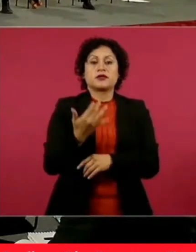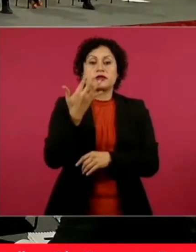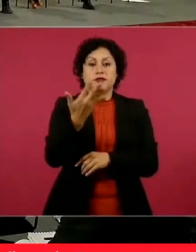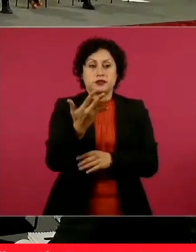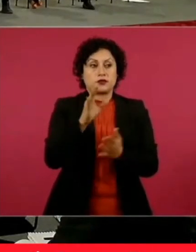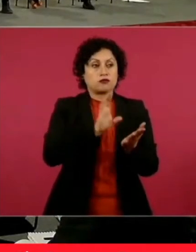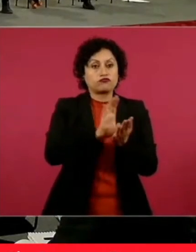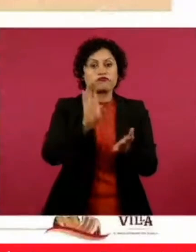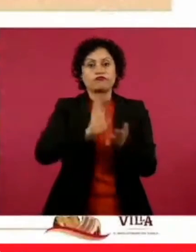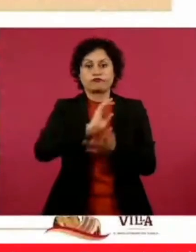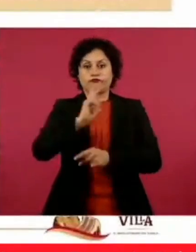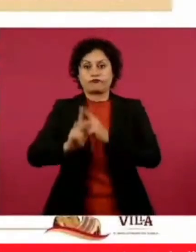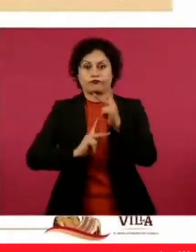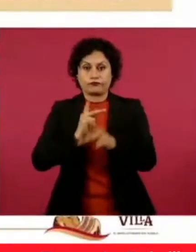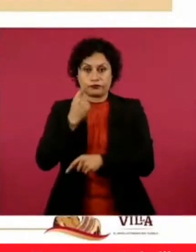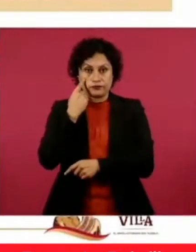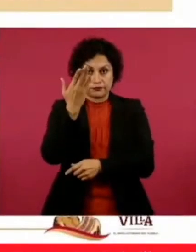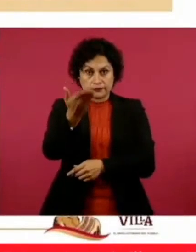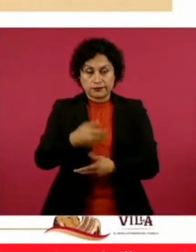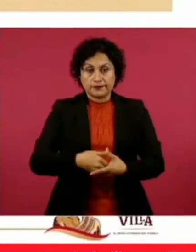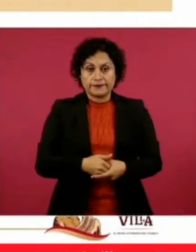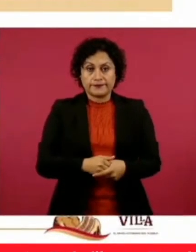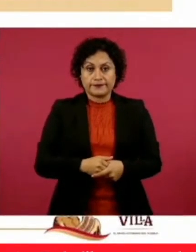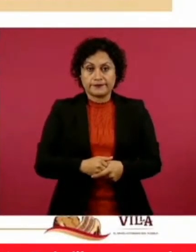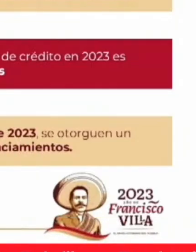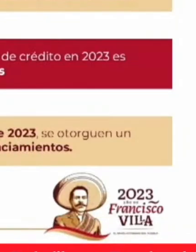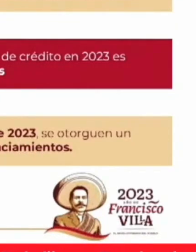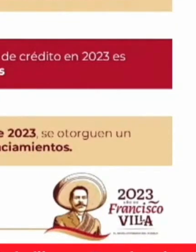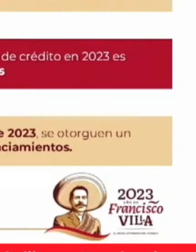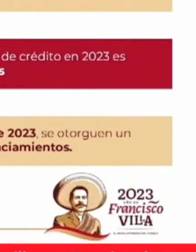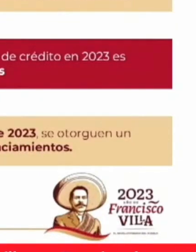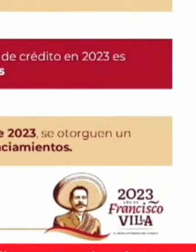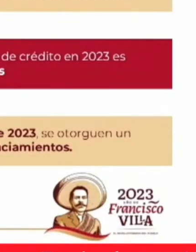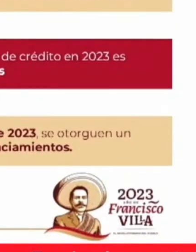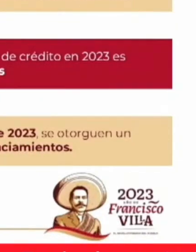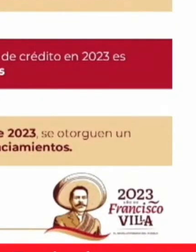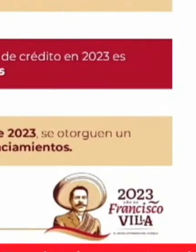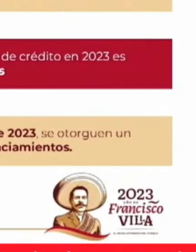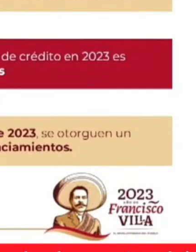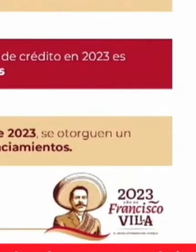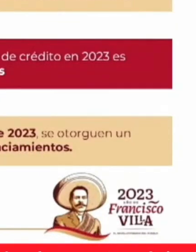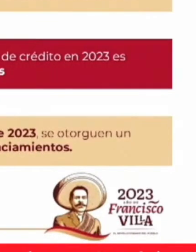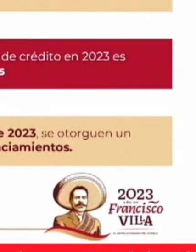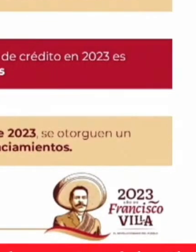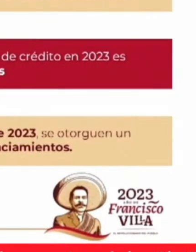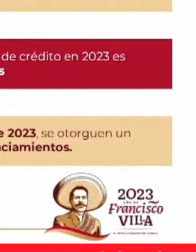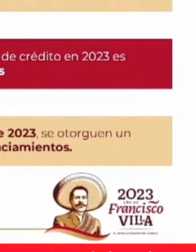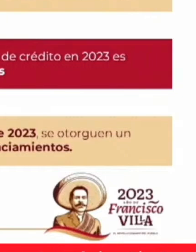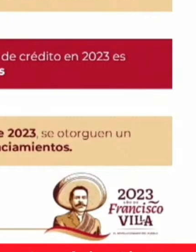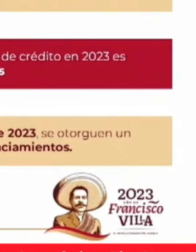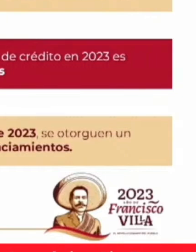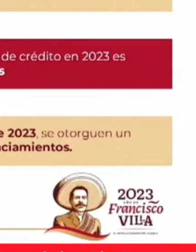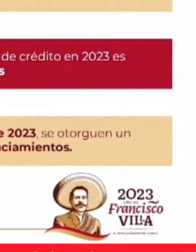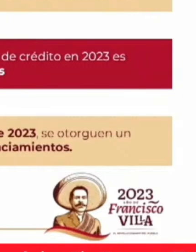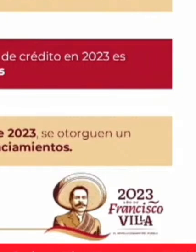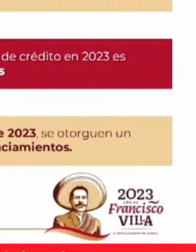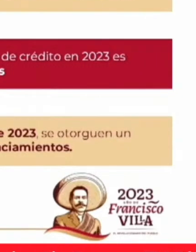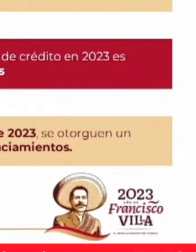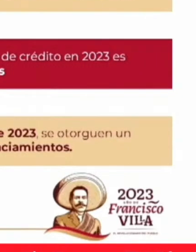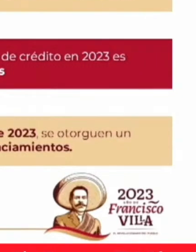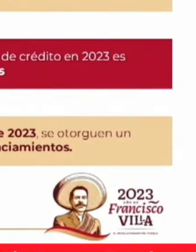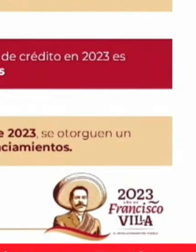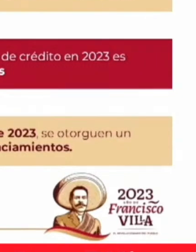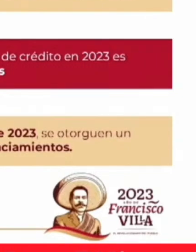este año, Foviste para todos 3 mil 180, que es un financiado con la banca comercial, y 260